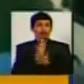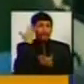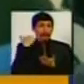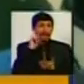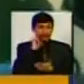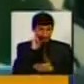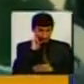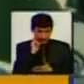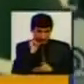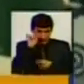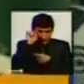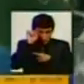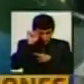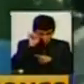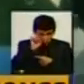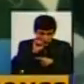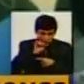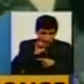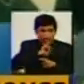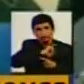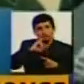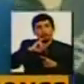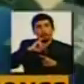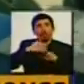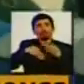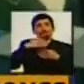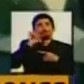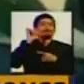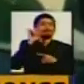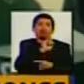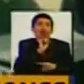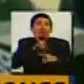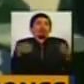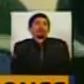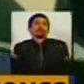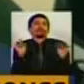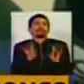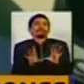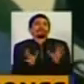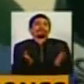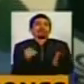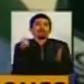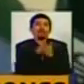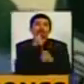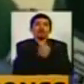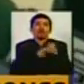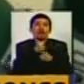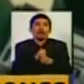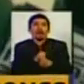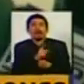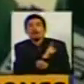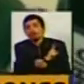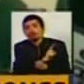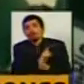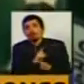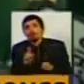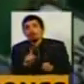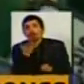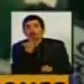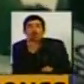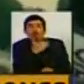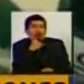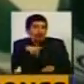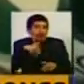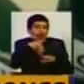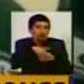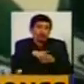comprometió a aprobar este proyecto, pero que sin embargo en el camino no lo hicieron hasta ahora, fin de año, donde ya no corre para esta elección.